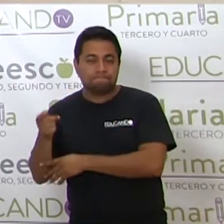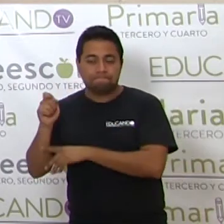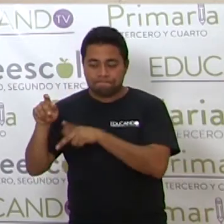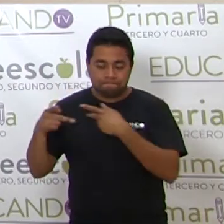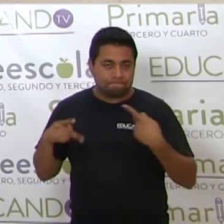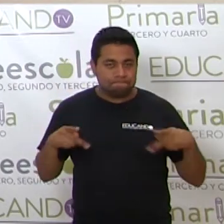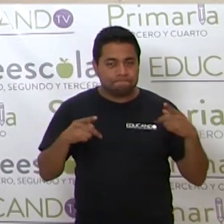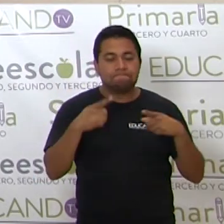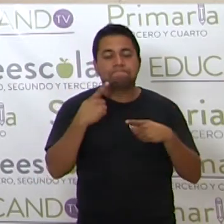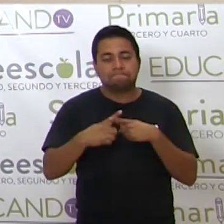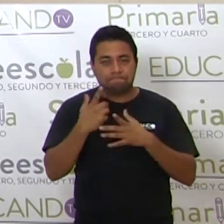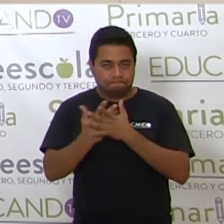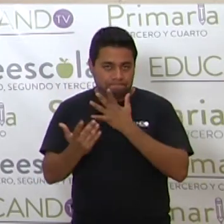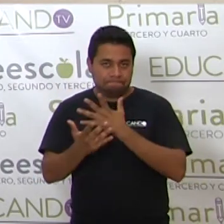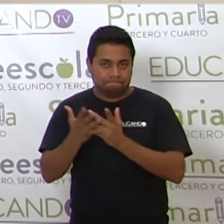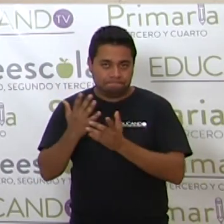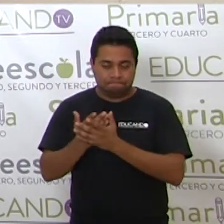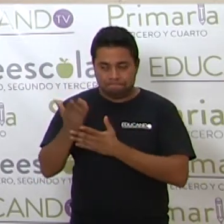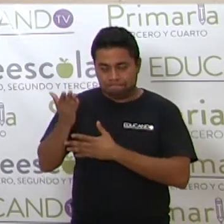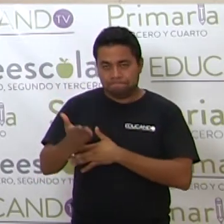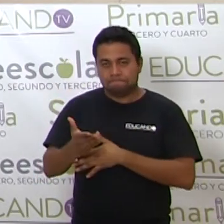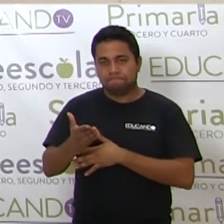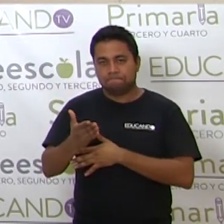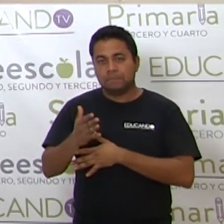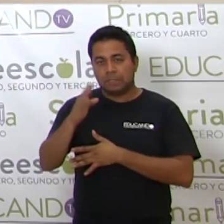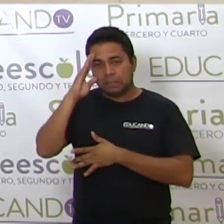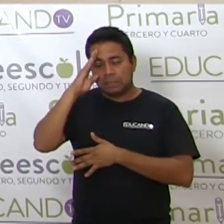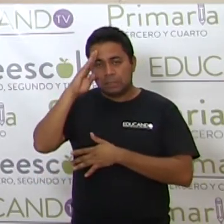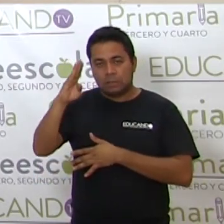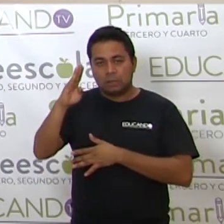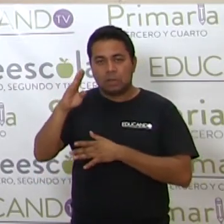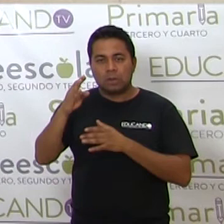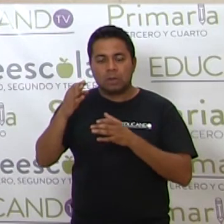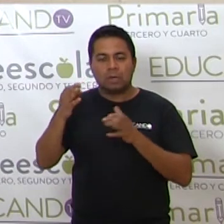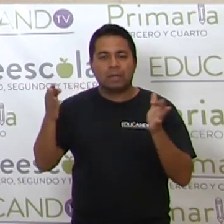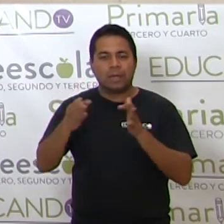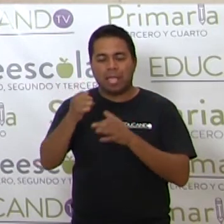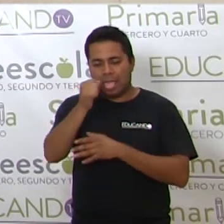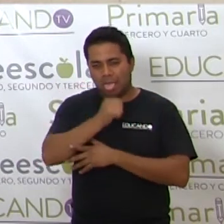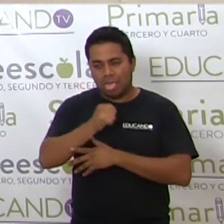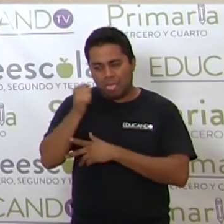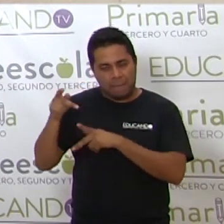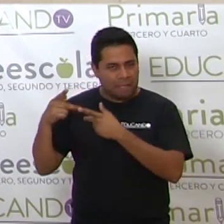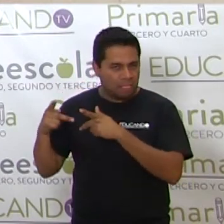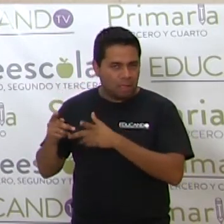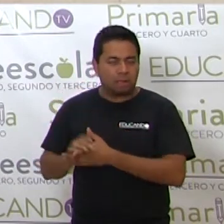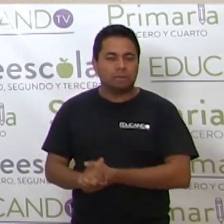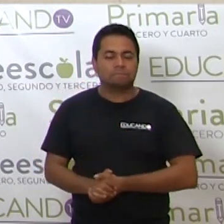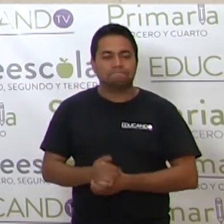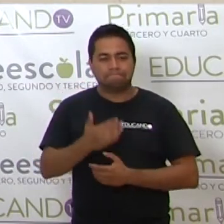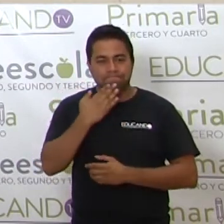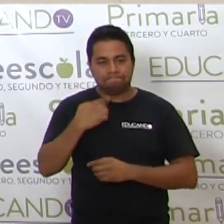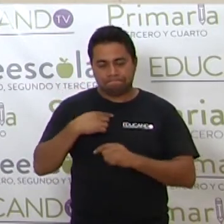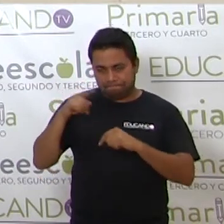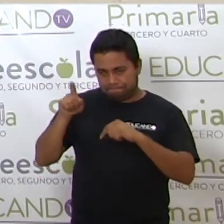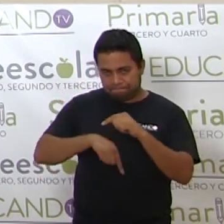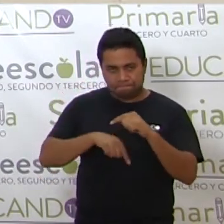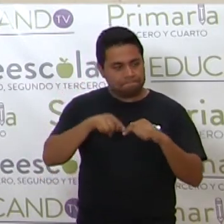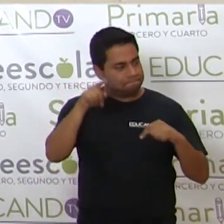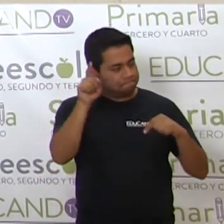vendiendo la está realizando el señor de los helados bien te voy a quitar dos de nuestras